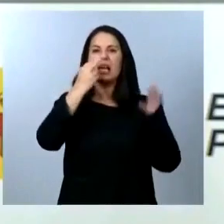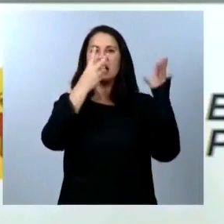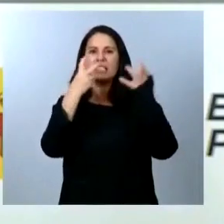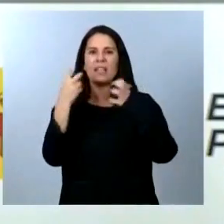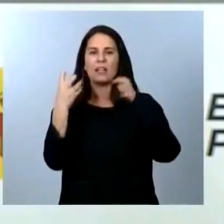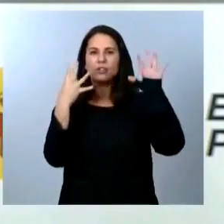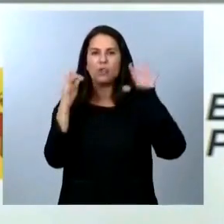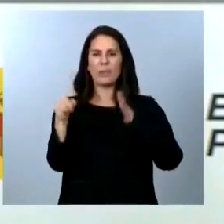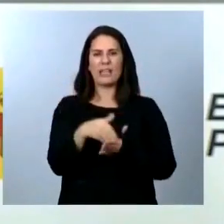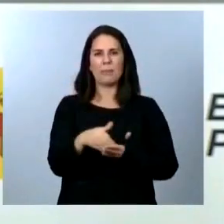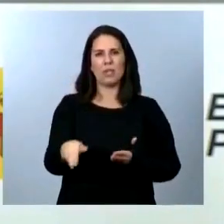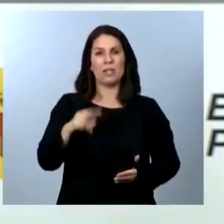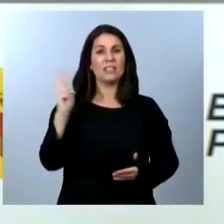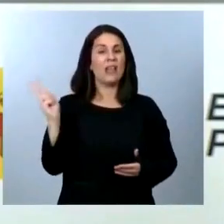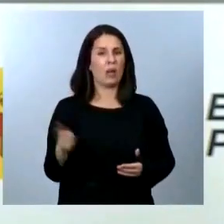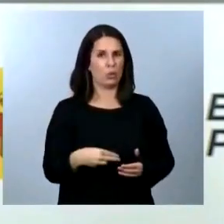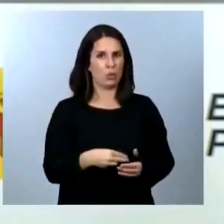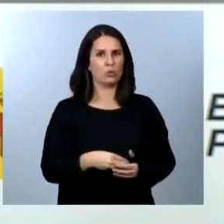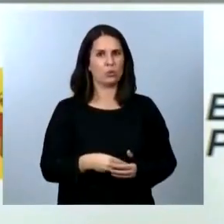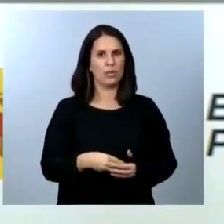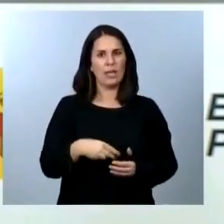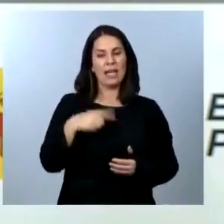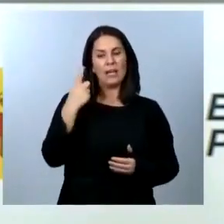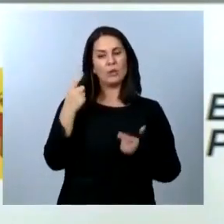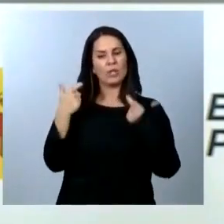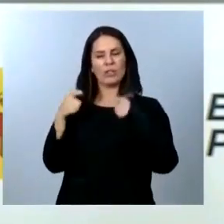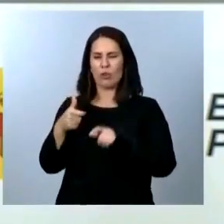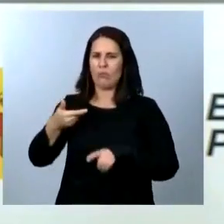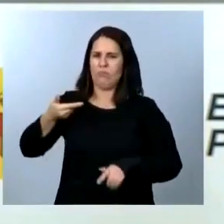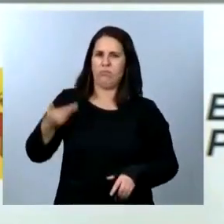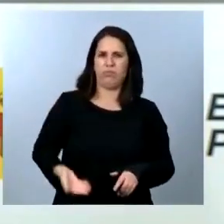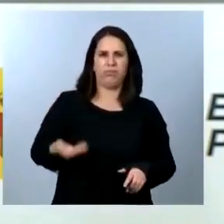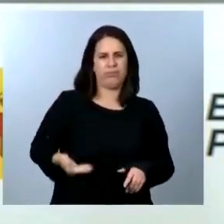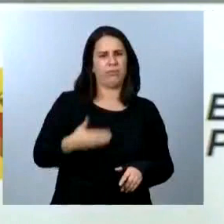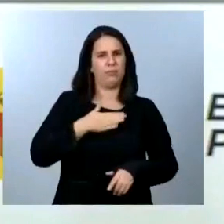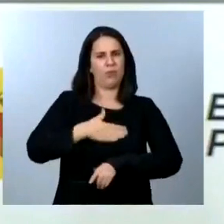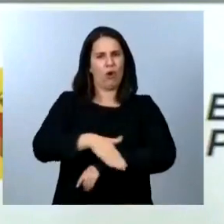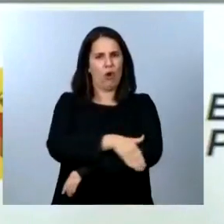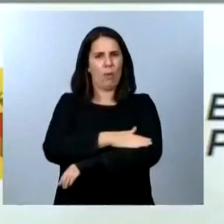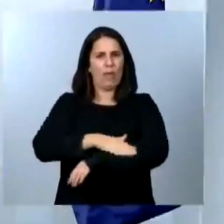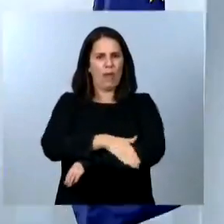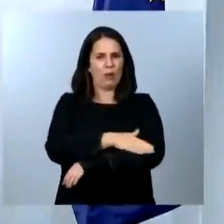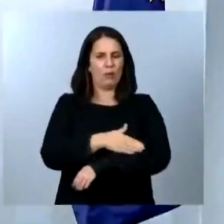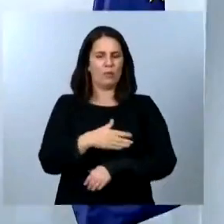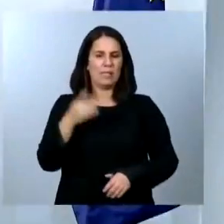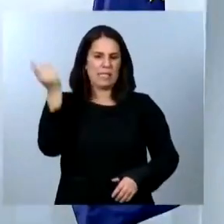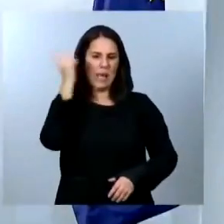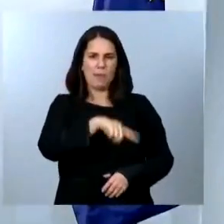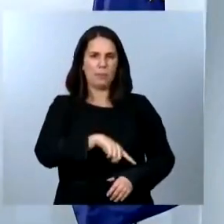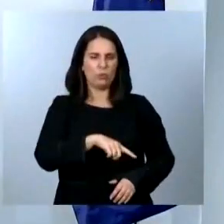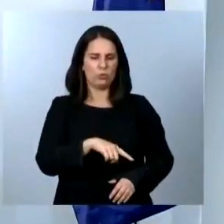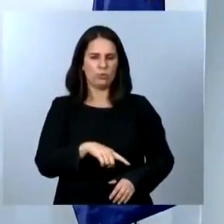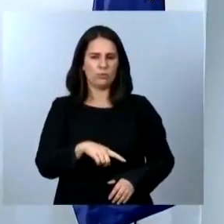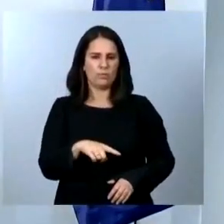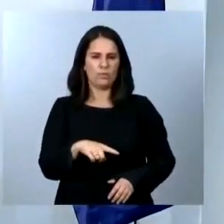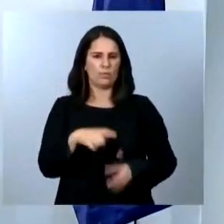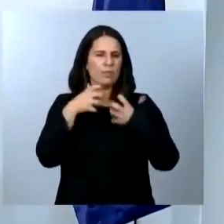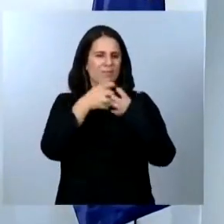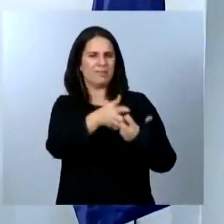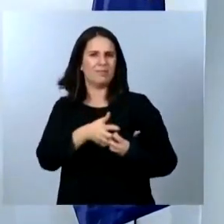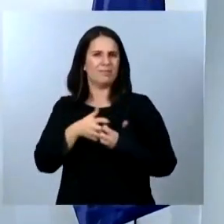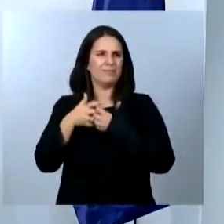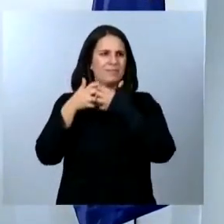euros. Y hay un sector en particular muy importante para este Gobierno, que sabemos perfectamente que están luchando no solamente